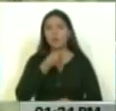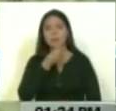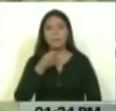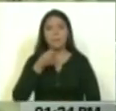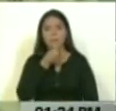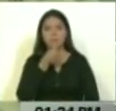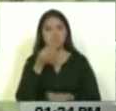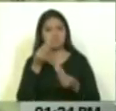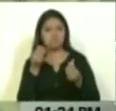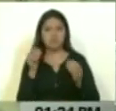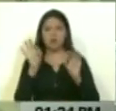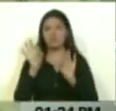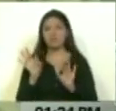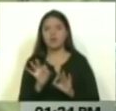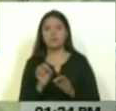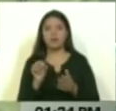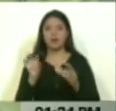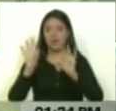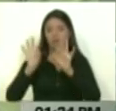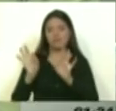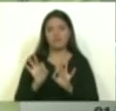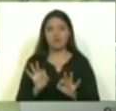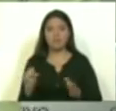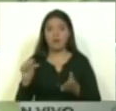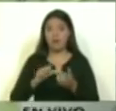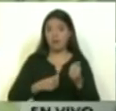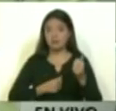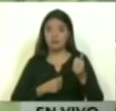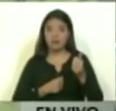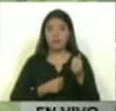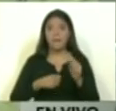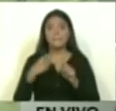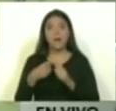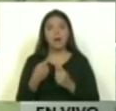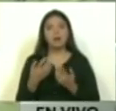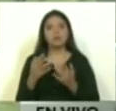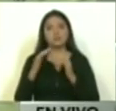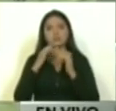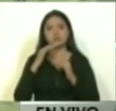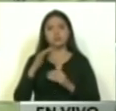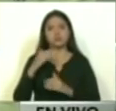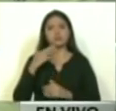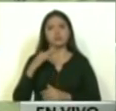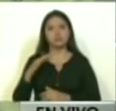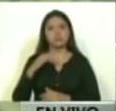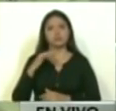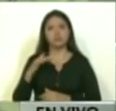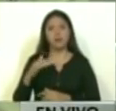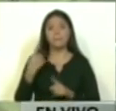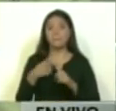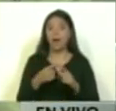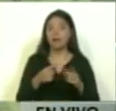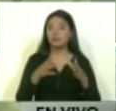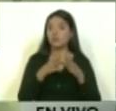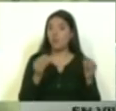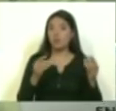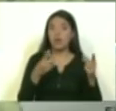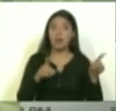ese tumbao del son, y además el vibráfono combinado con los instrumentos